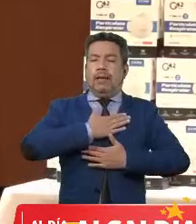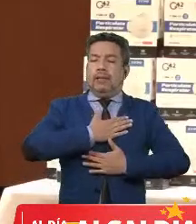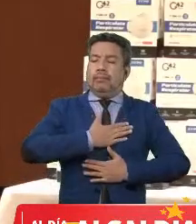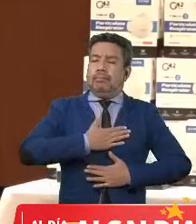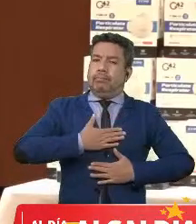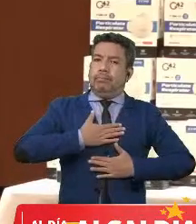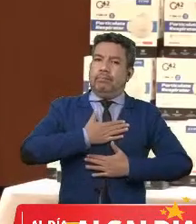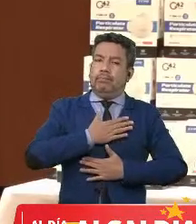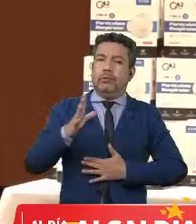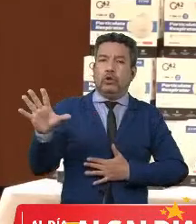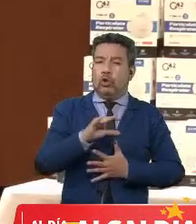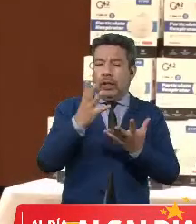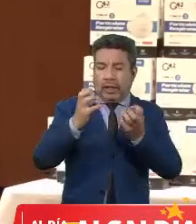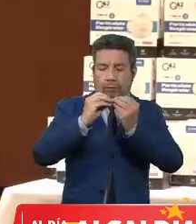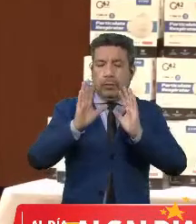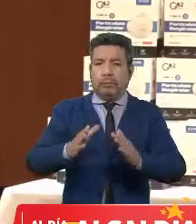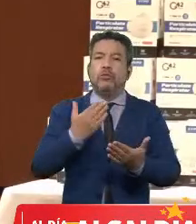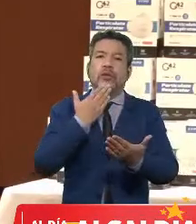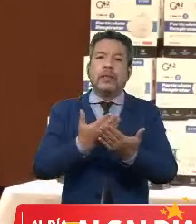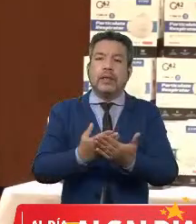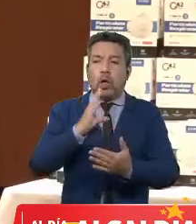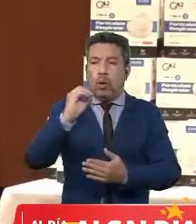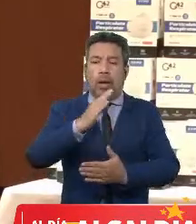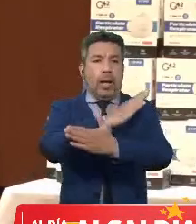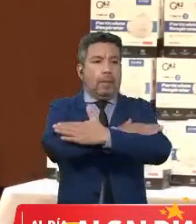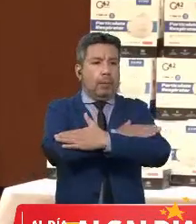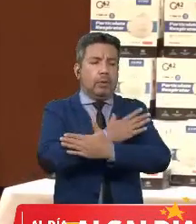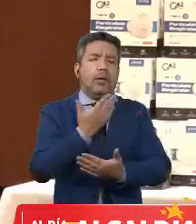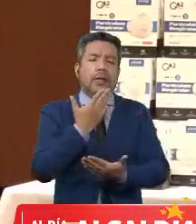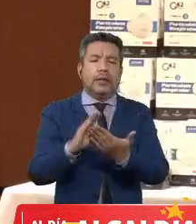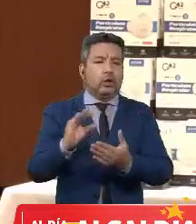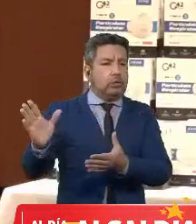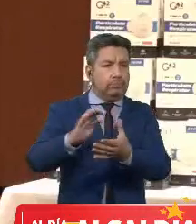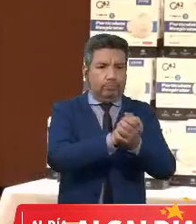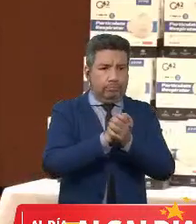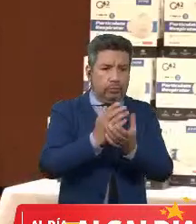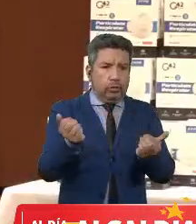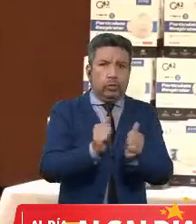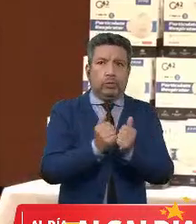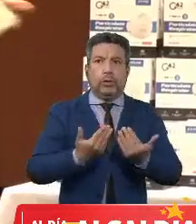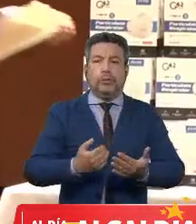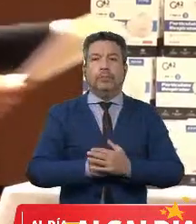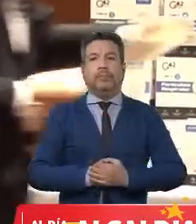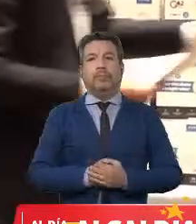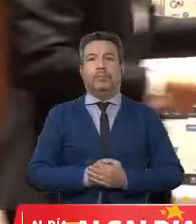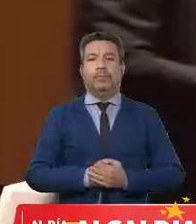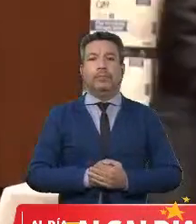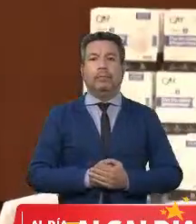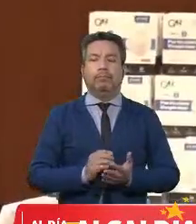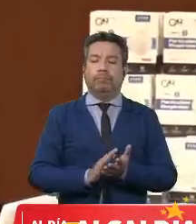que todos aspiramos. Muchísimas gracias, señor embajador, y muchas gracias a todos por acompañarnos.